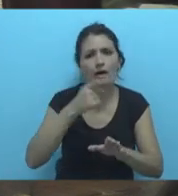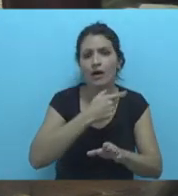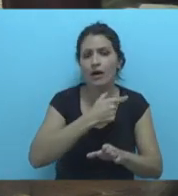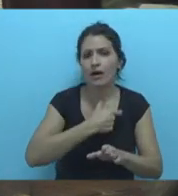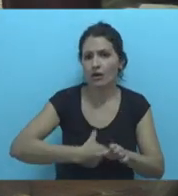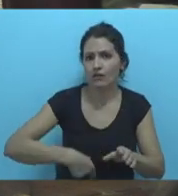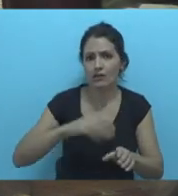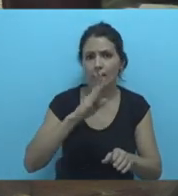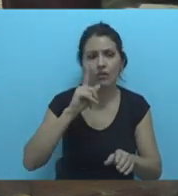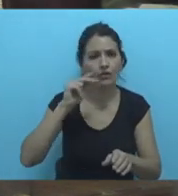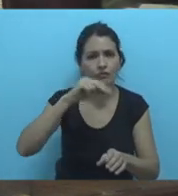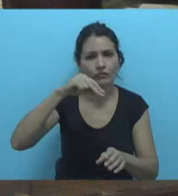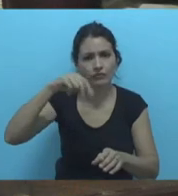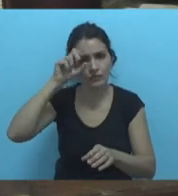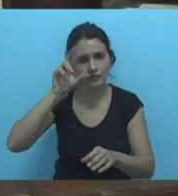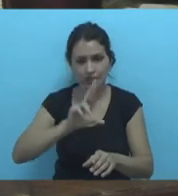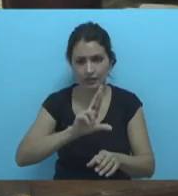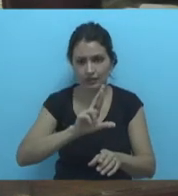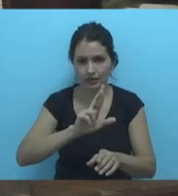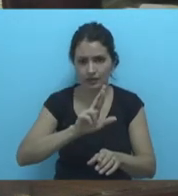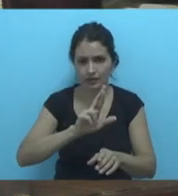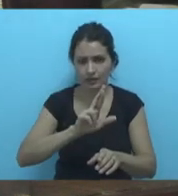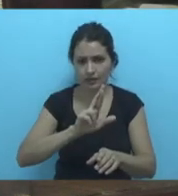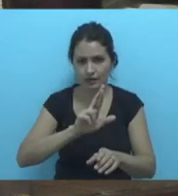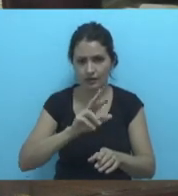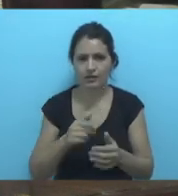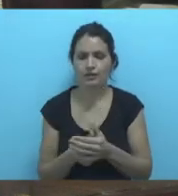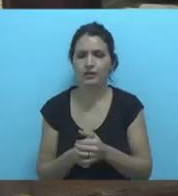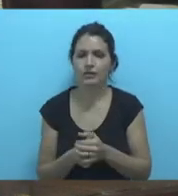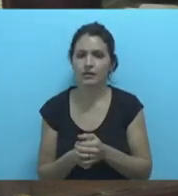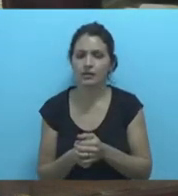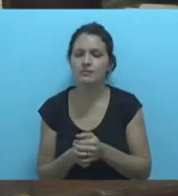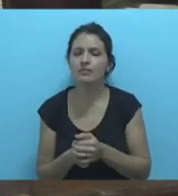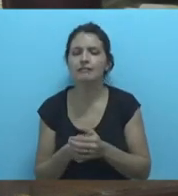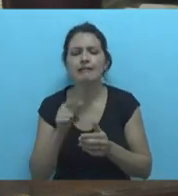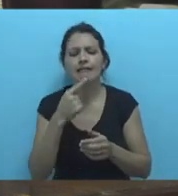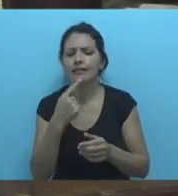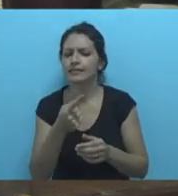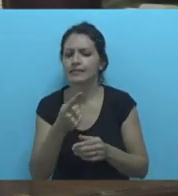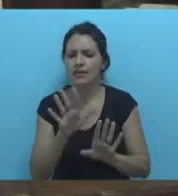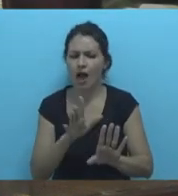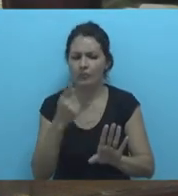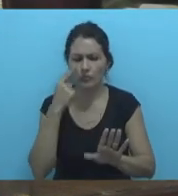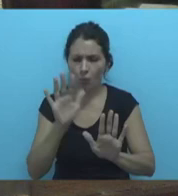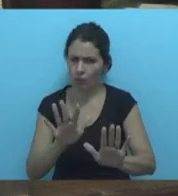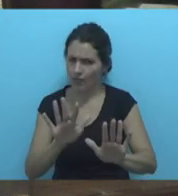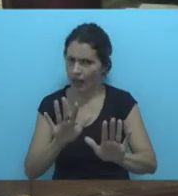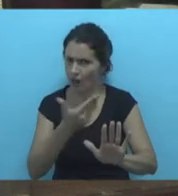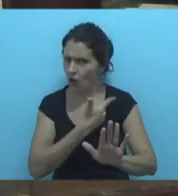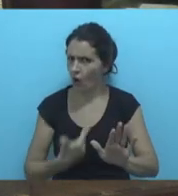gobierno no ser fuerte con los débiles y débil con los fuertes. Y la verdad que acá